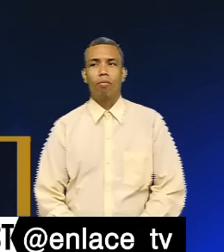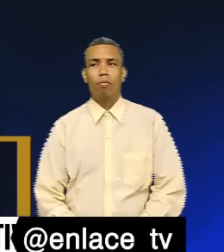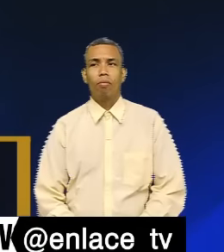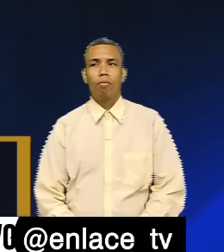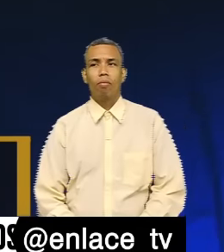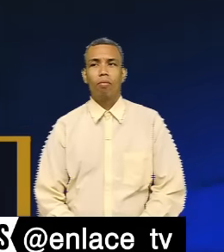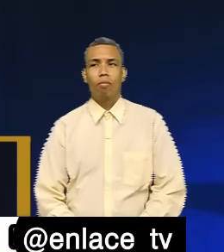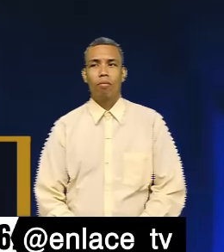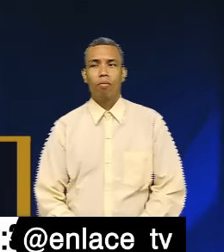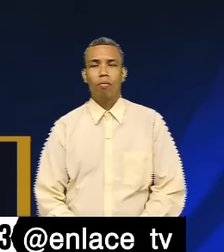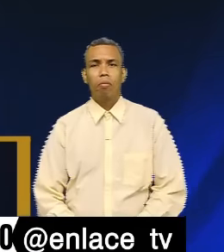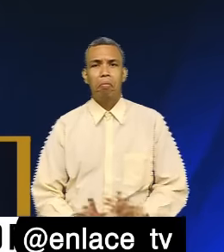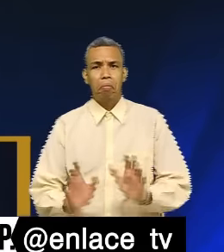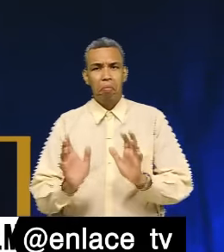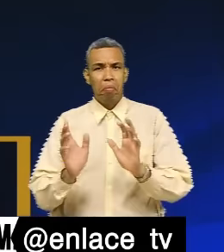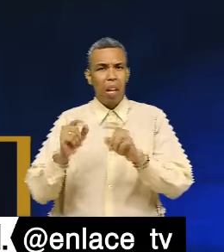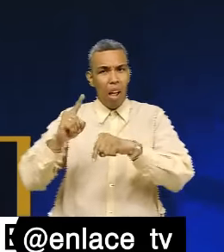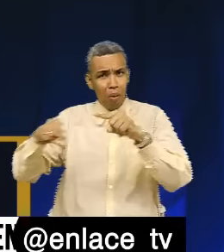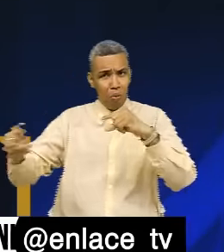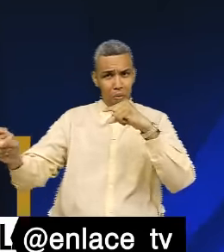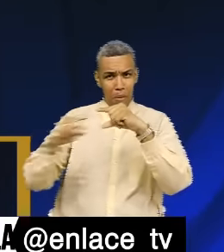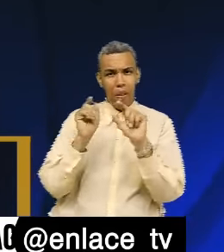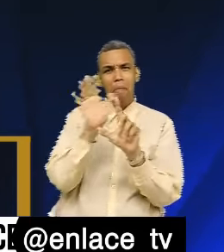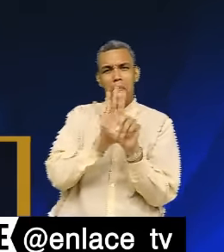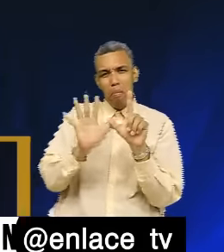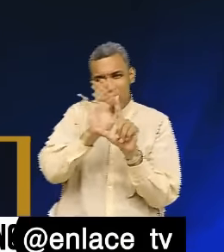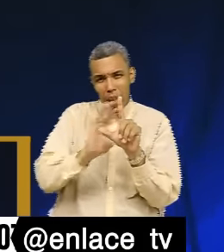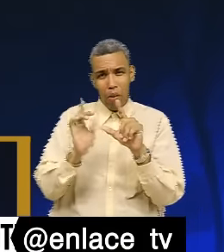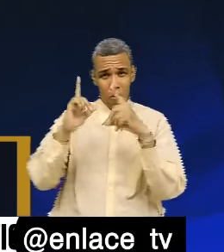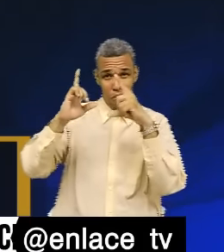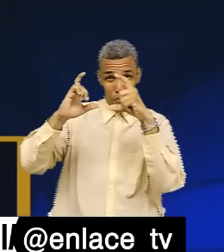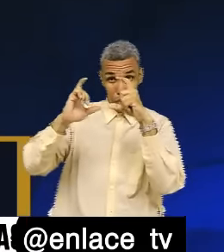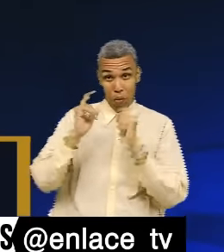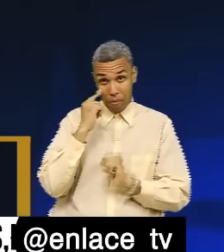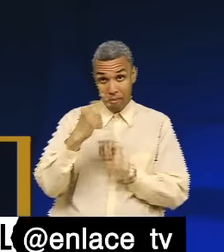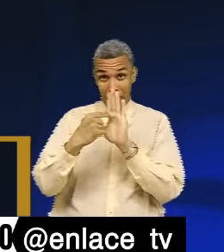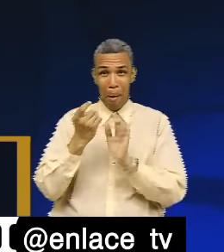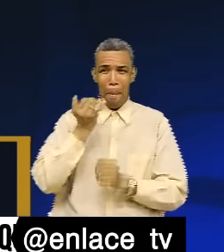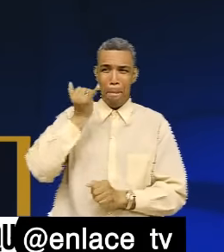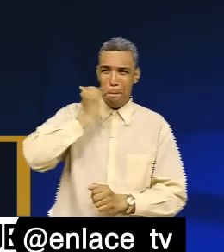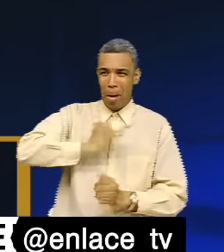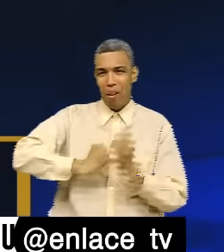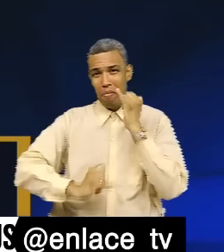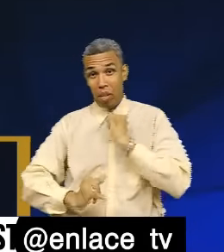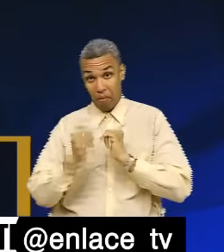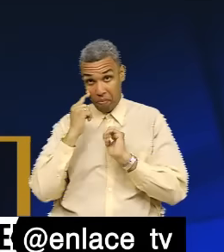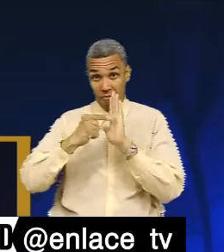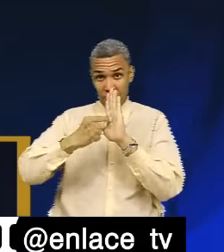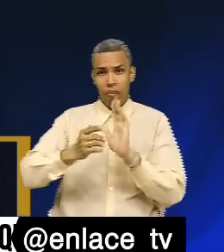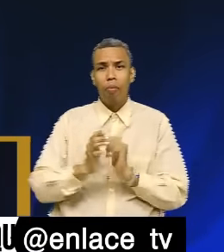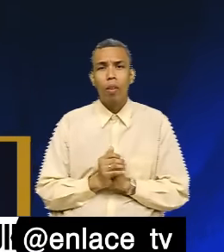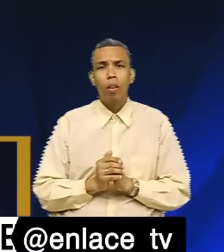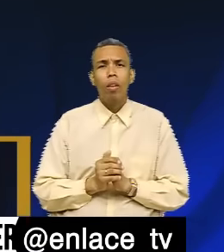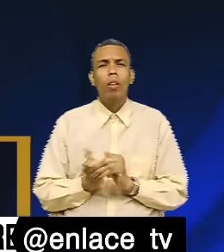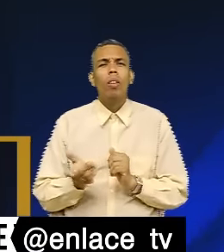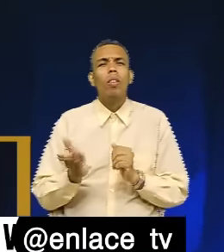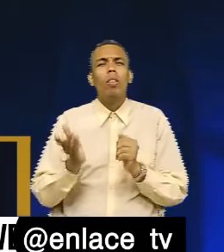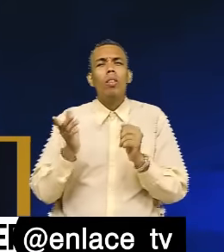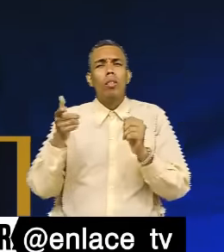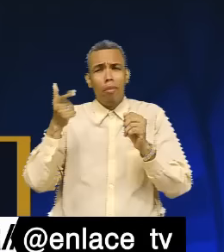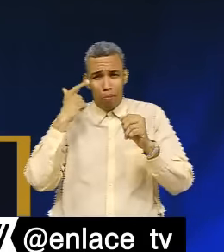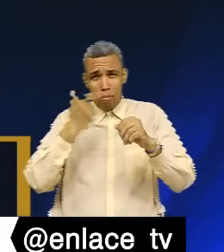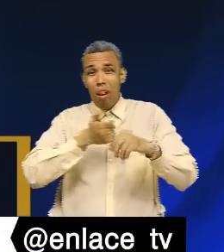Comienza el recorrido del reportero ciudadano en el barrio El Castillo, donde este reportero denuncia la mala calidad del agua que llega a los hogares de la familia de este sector